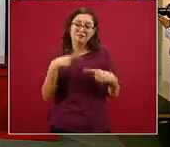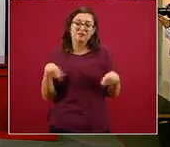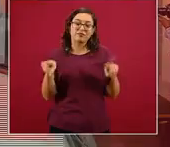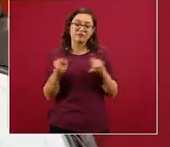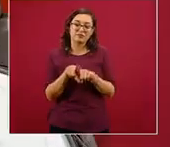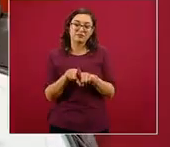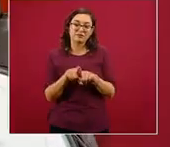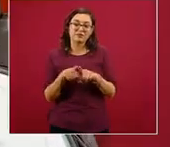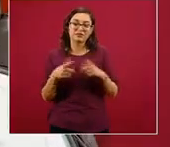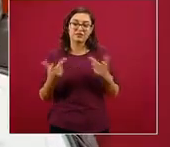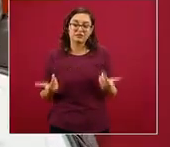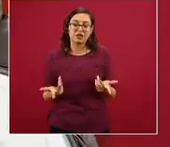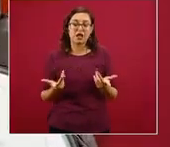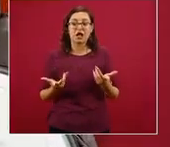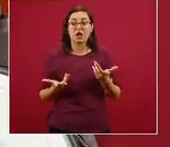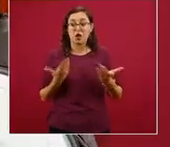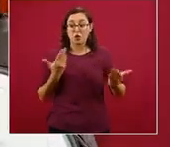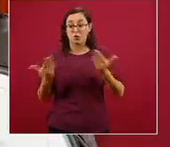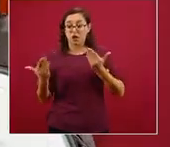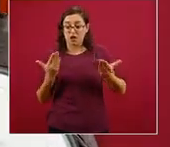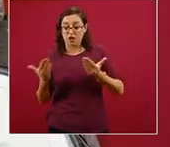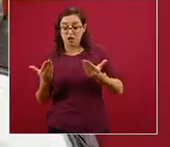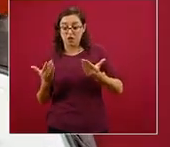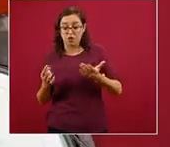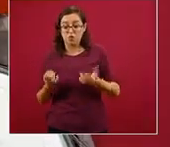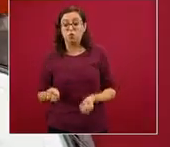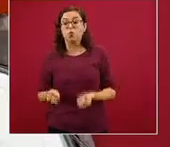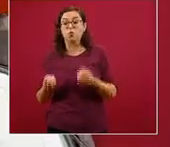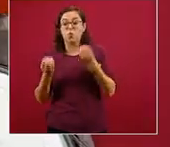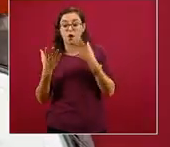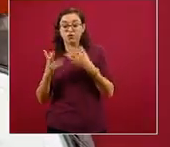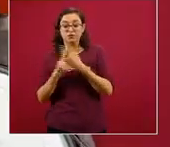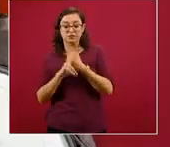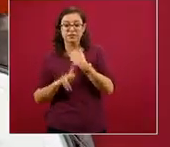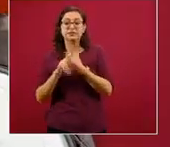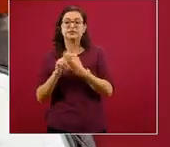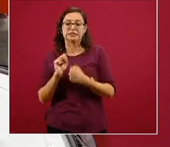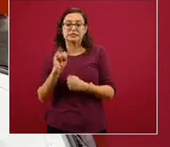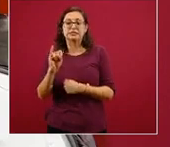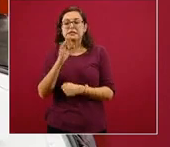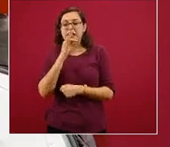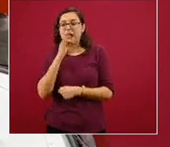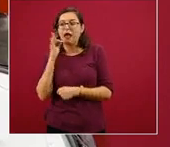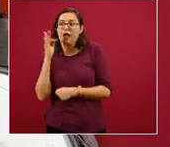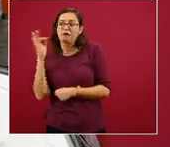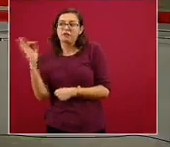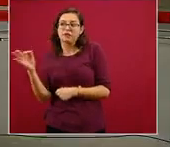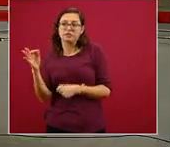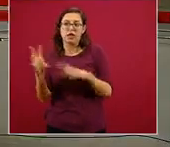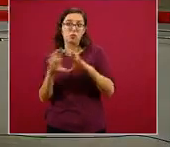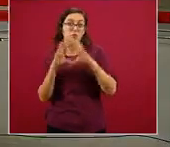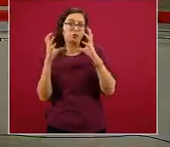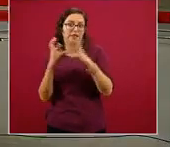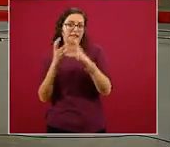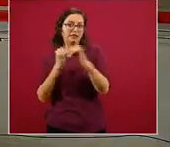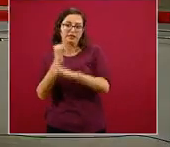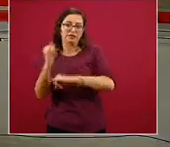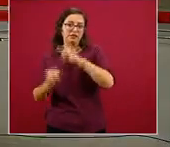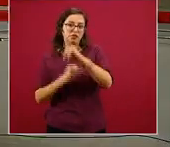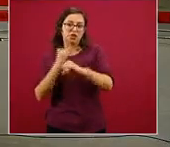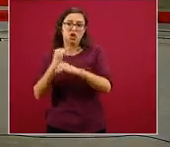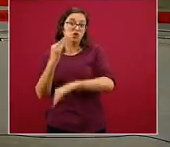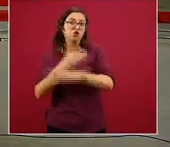dato tendría que ser acotado y comparado solamente entre los países que reportan y no podríamos decir mundial, internacional o de